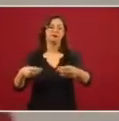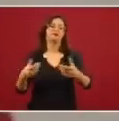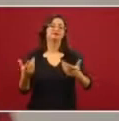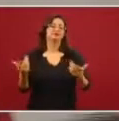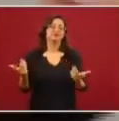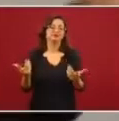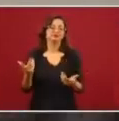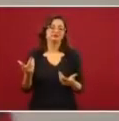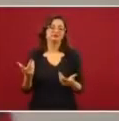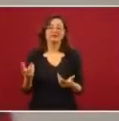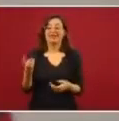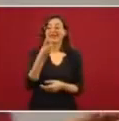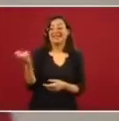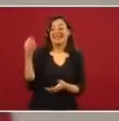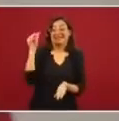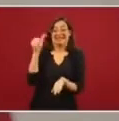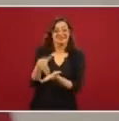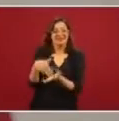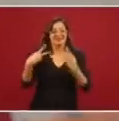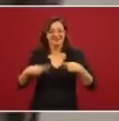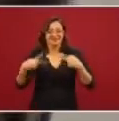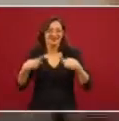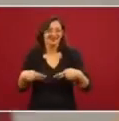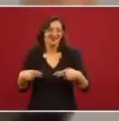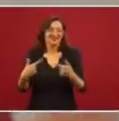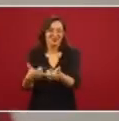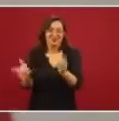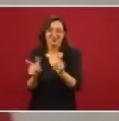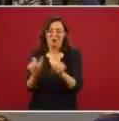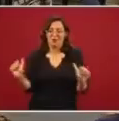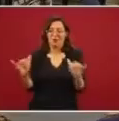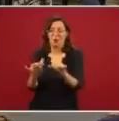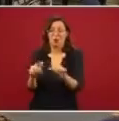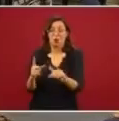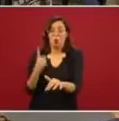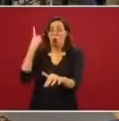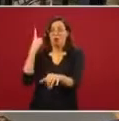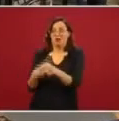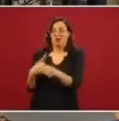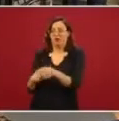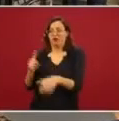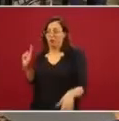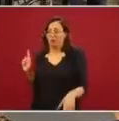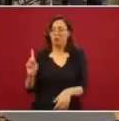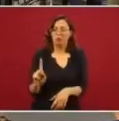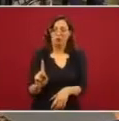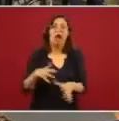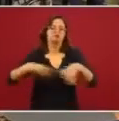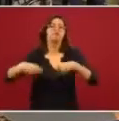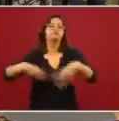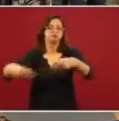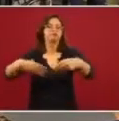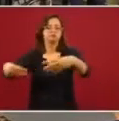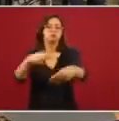contagiante si hubiera 300.000 susceptibles y ponemos a un contagiante eso es lo que ya podría llevar a una